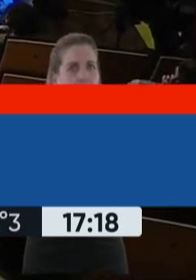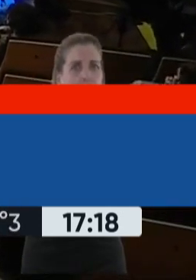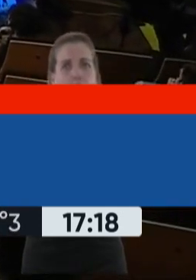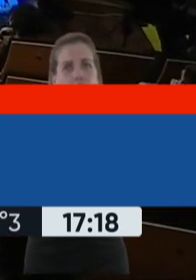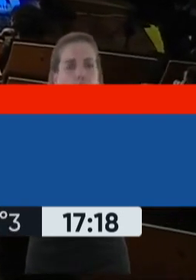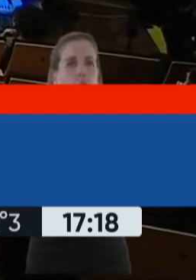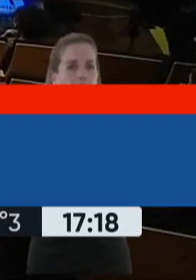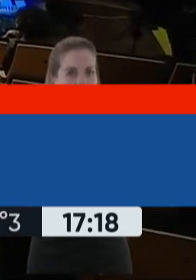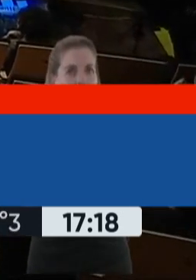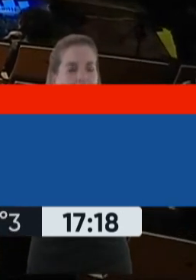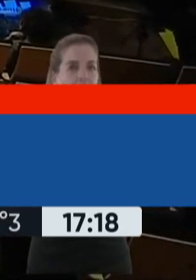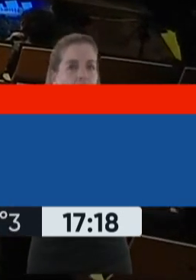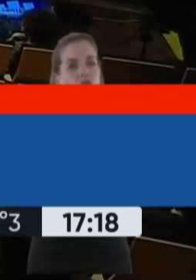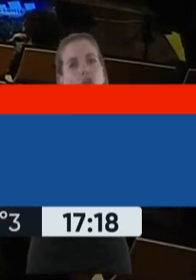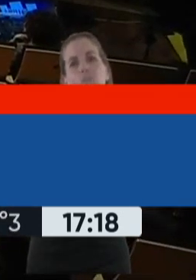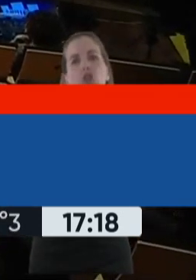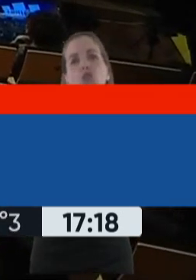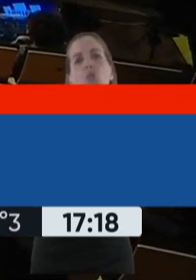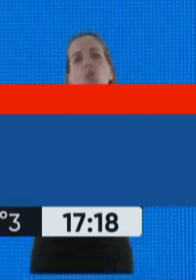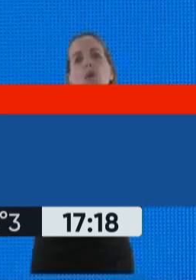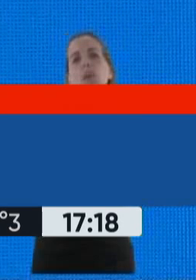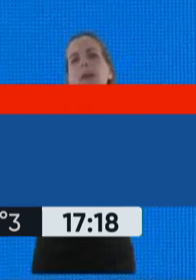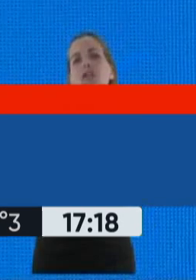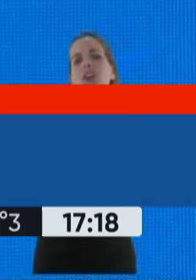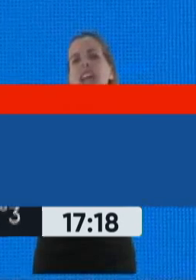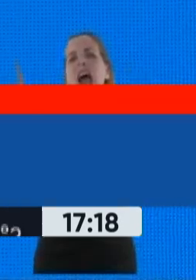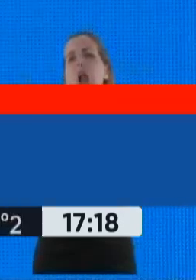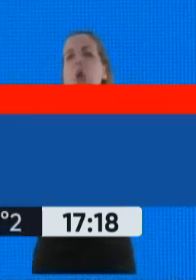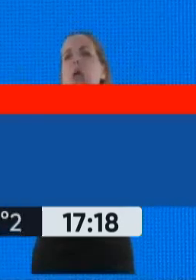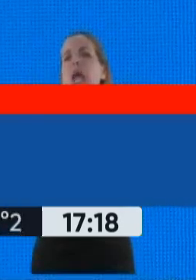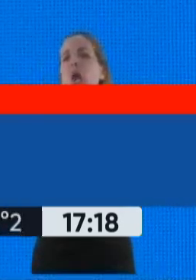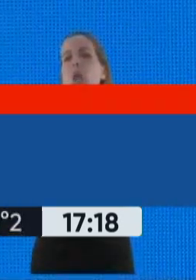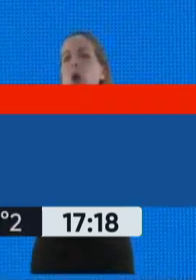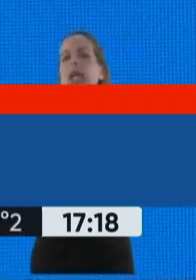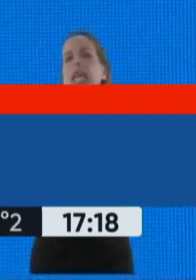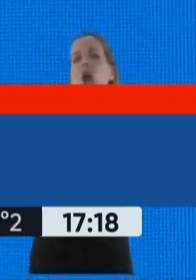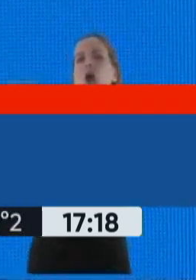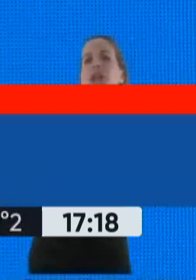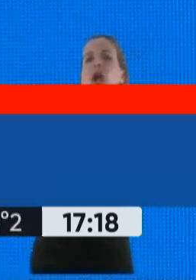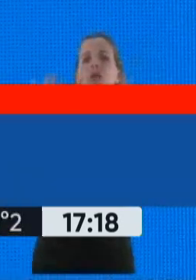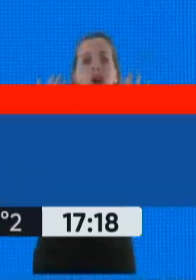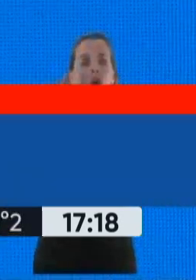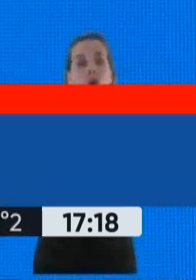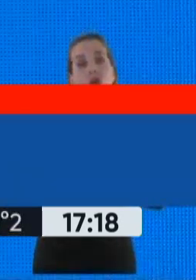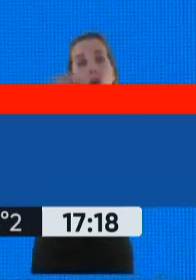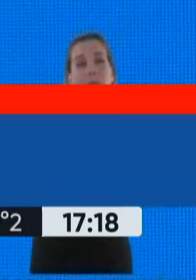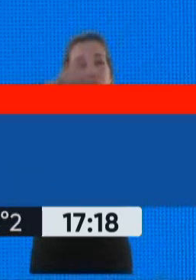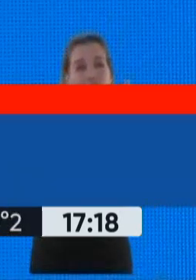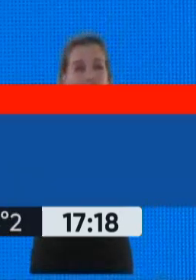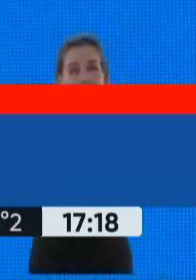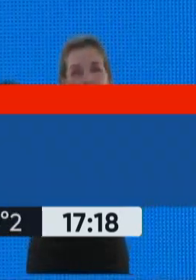ese pueblo que quieren algunos mostrar. Somos un pueblo maravilloso. Tenemos unos